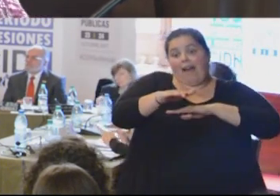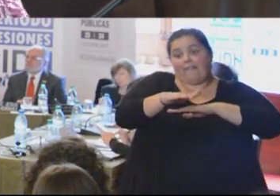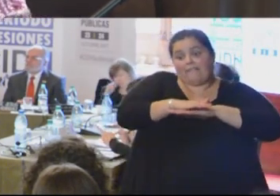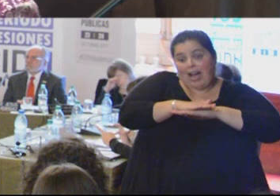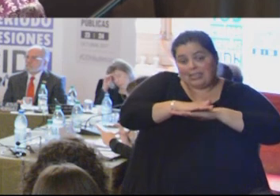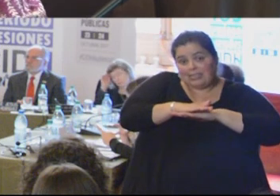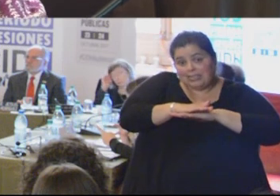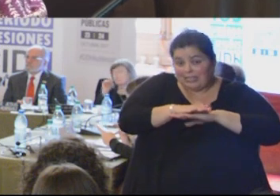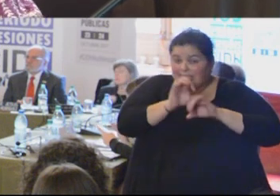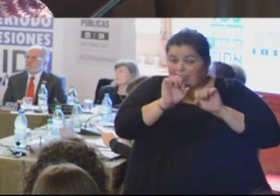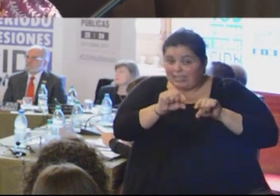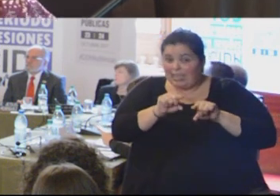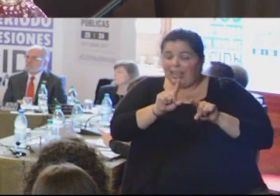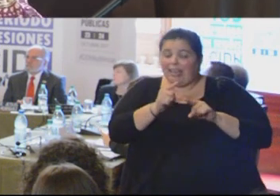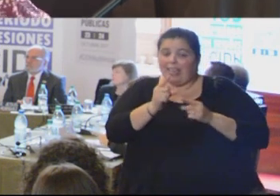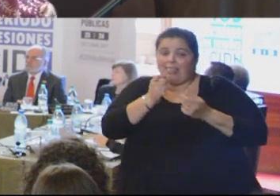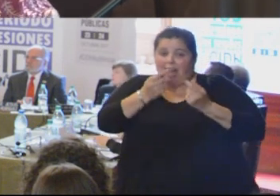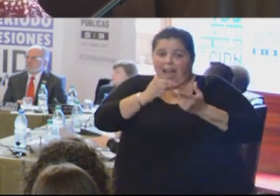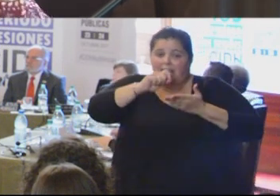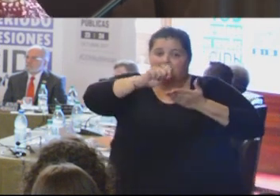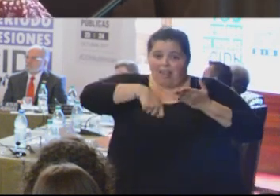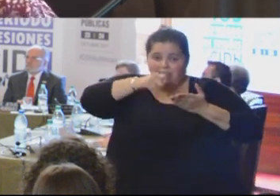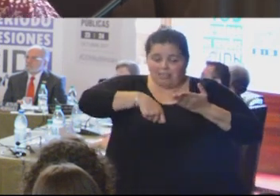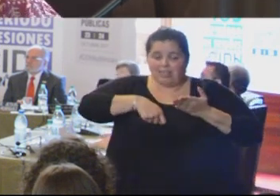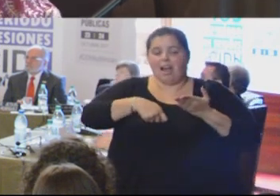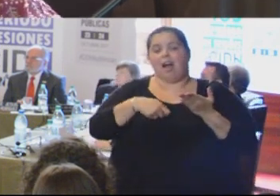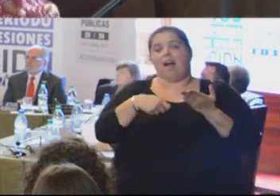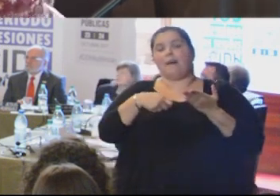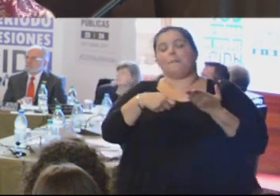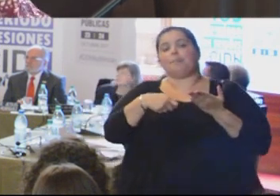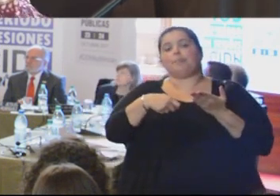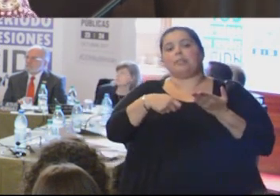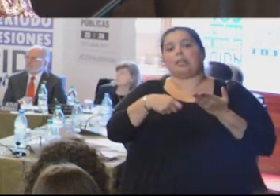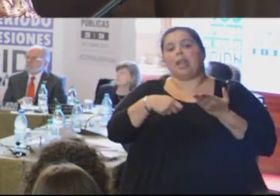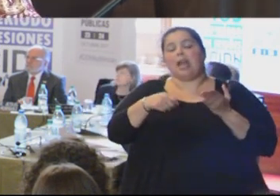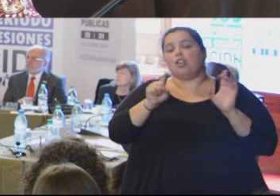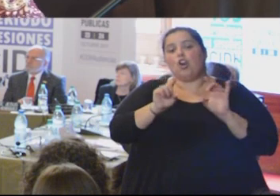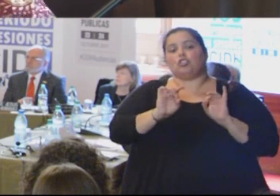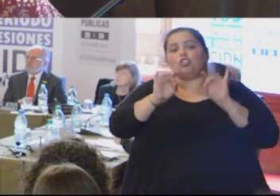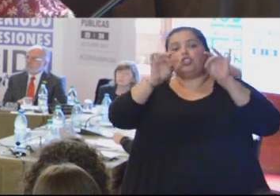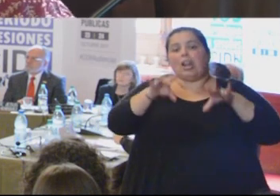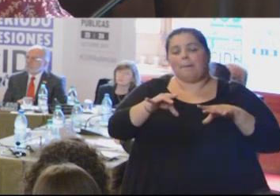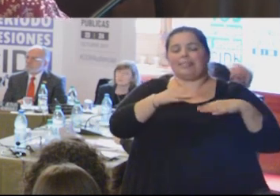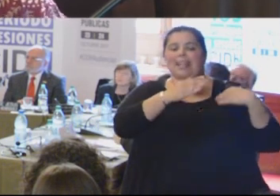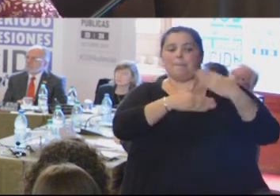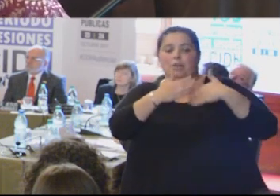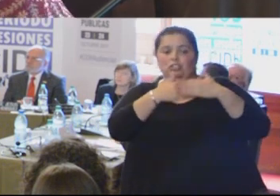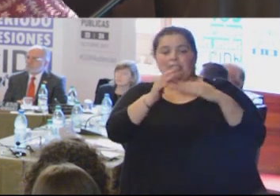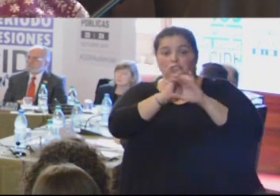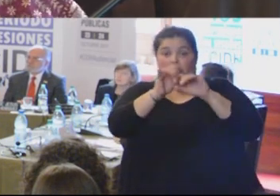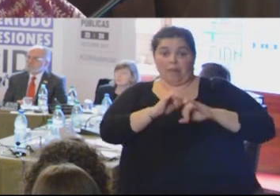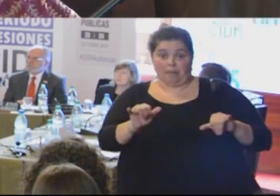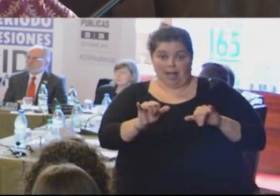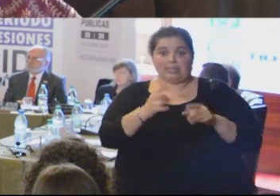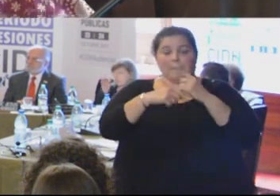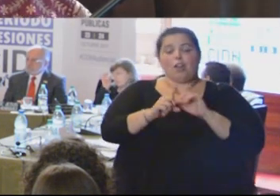garantice precisamente no solo el proceso de paz sino también la